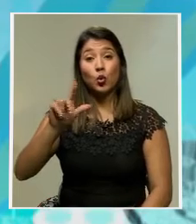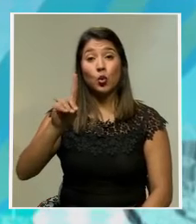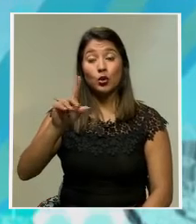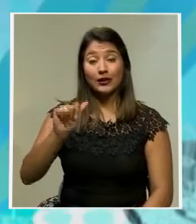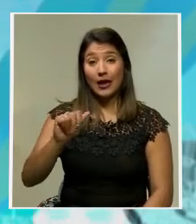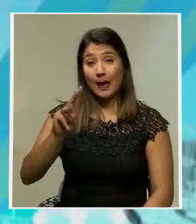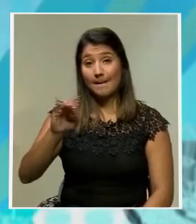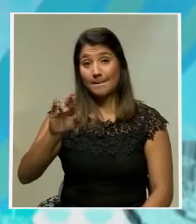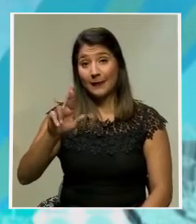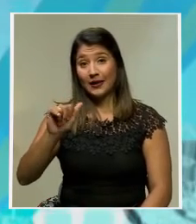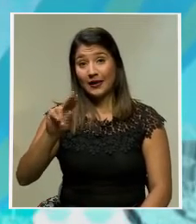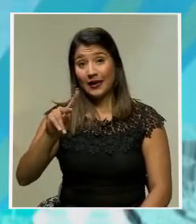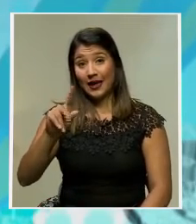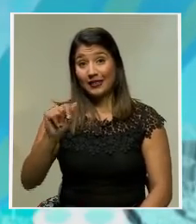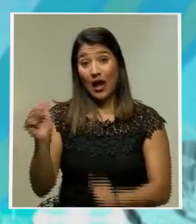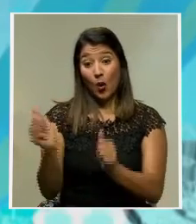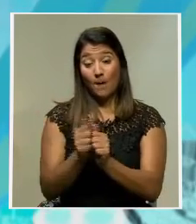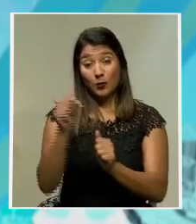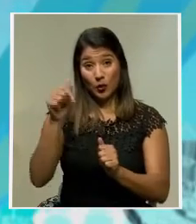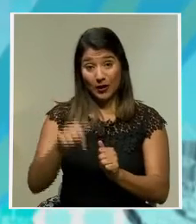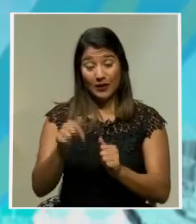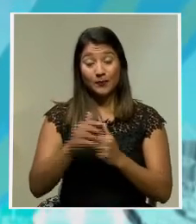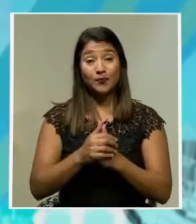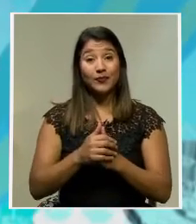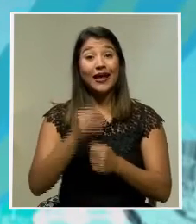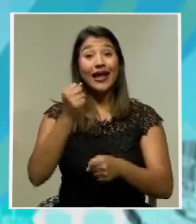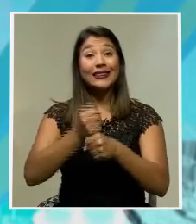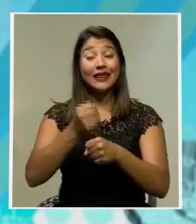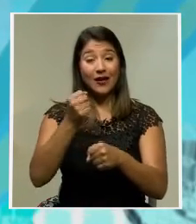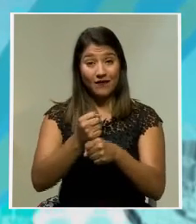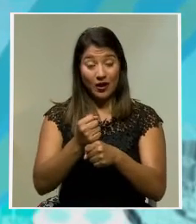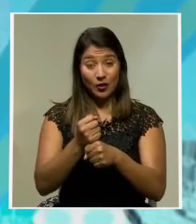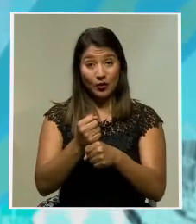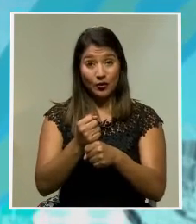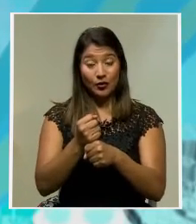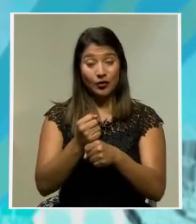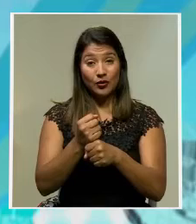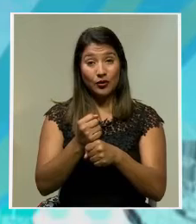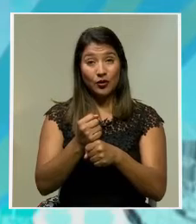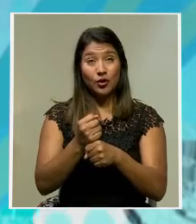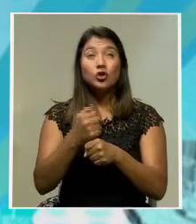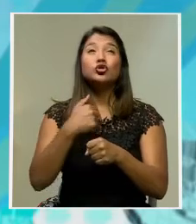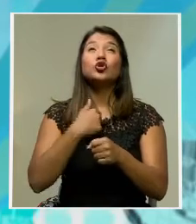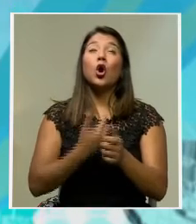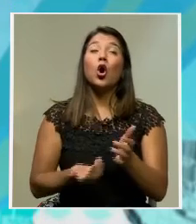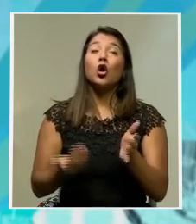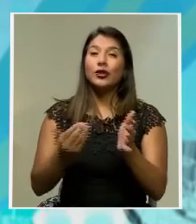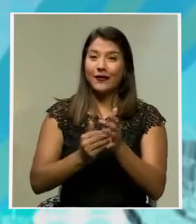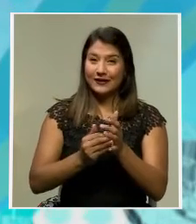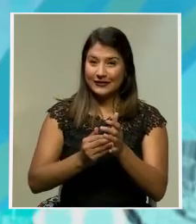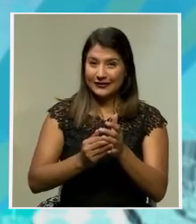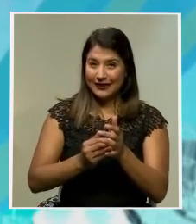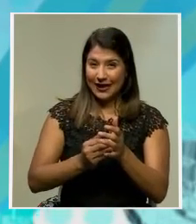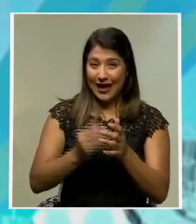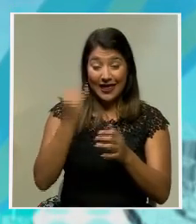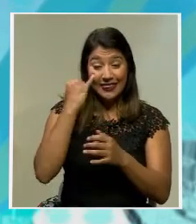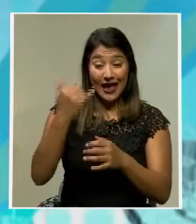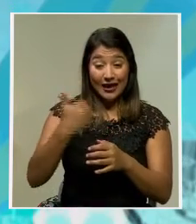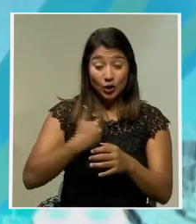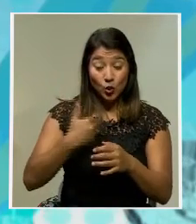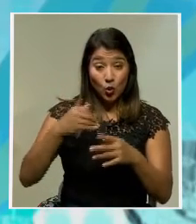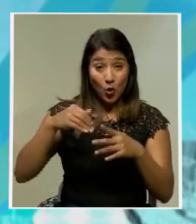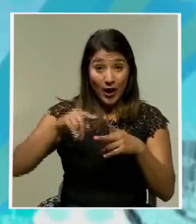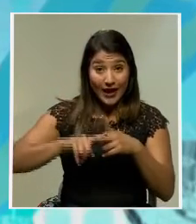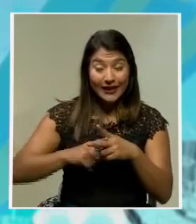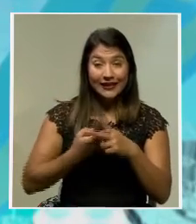acompañó aquí en el set. El trabajo, vuelvo sobre la idea inicial que expresé en la introducción